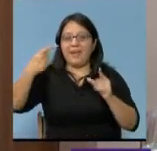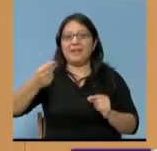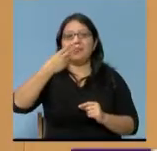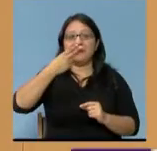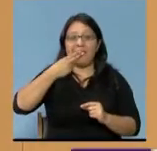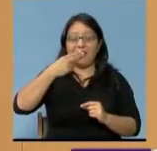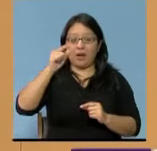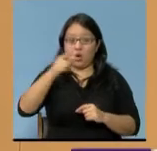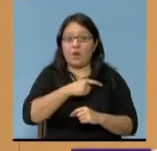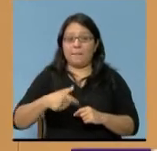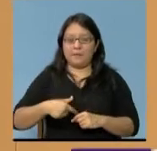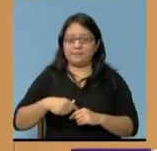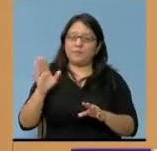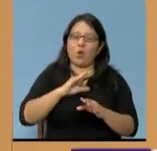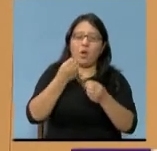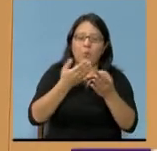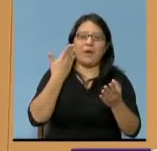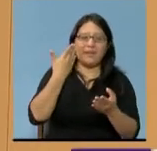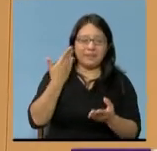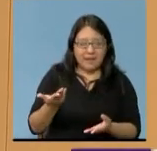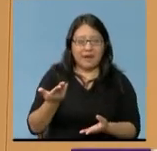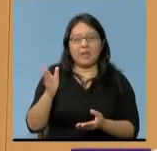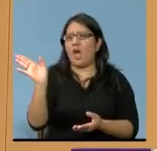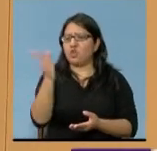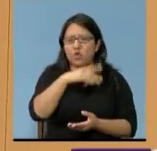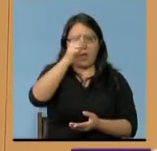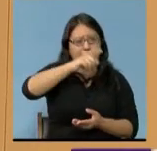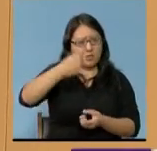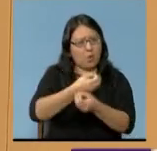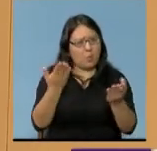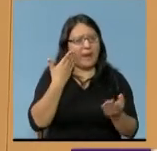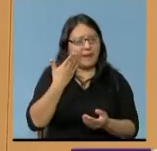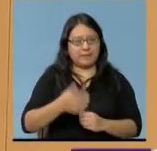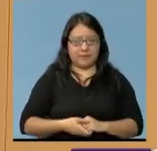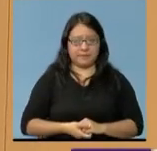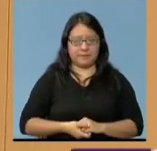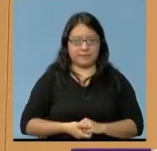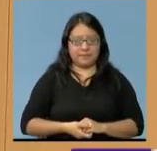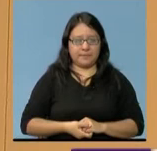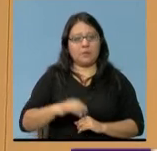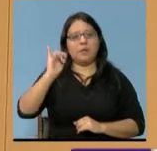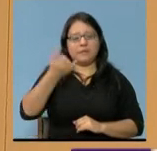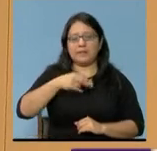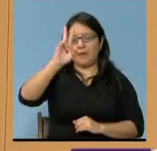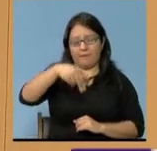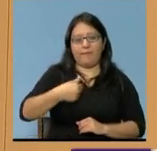tardes buenas tardes jorge ya todos los televidentes también muy buenas tardes señor verdad